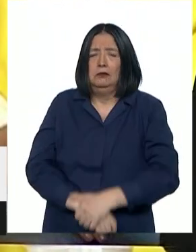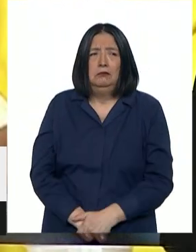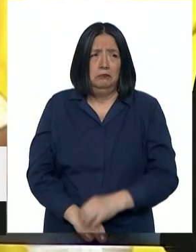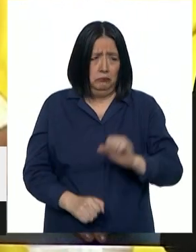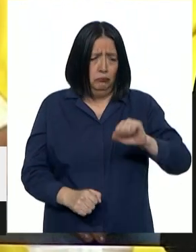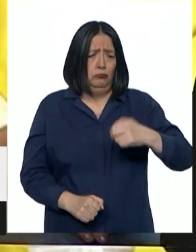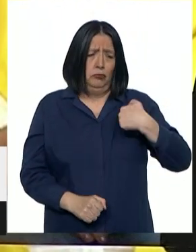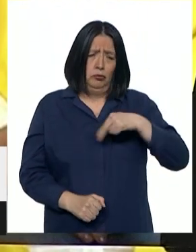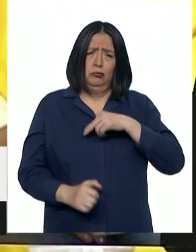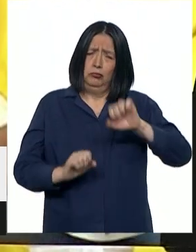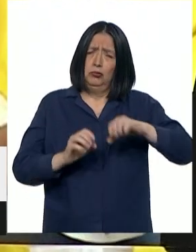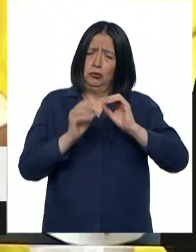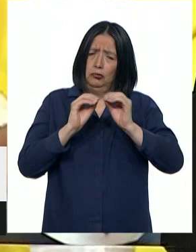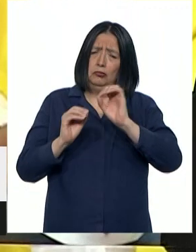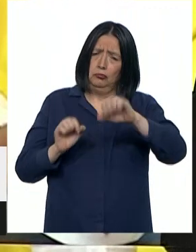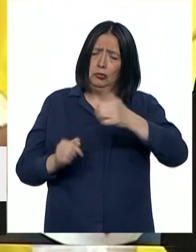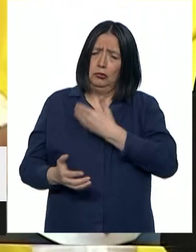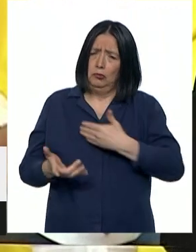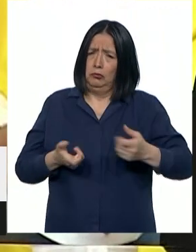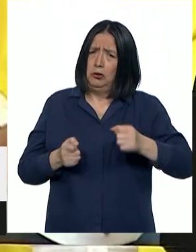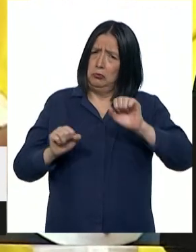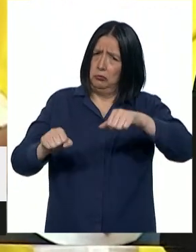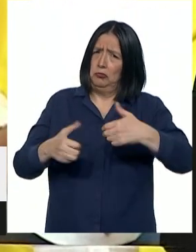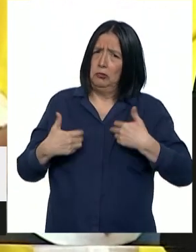Eso sí lo resolvemos como ejecutivo.